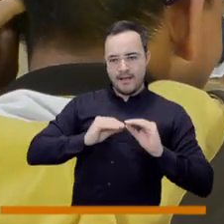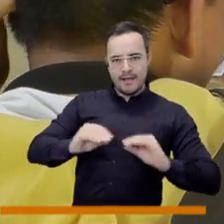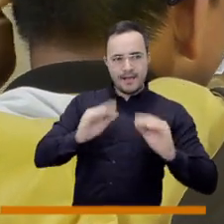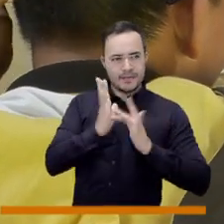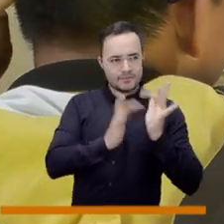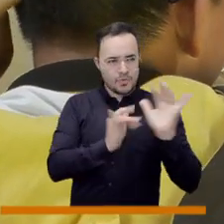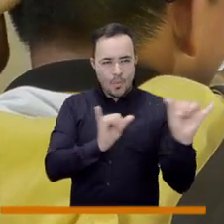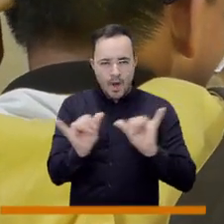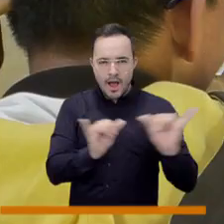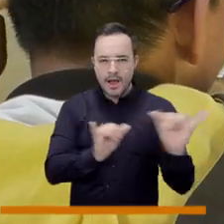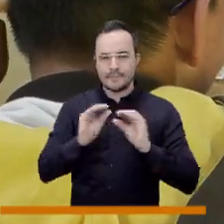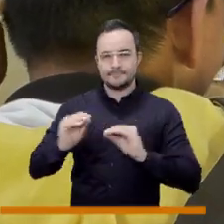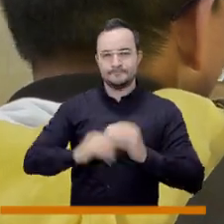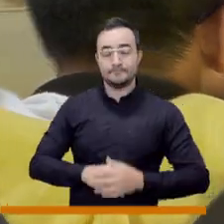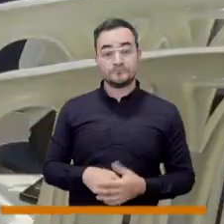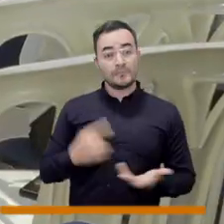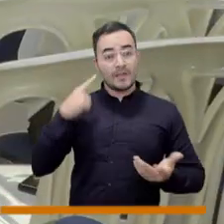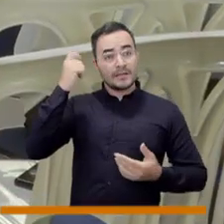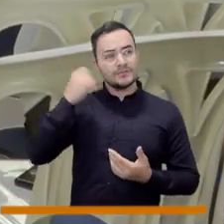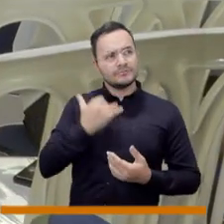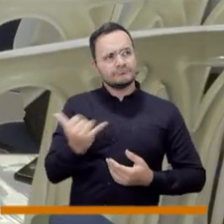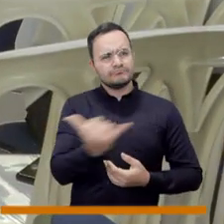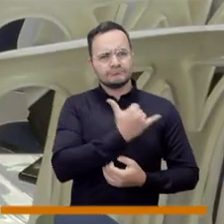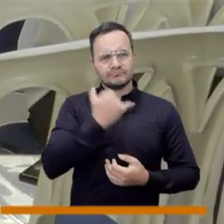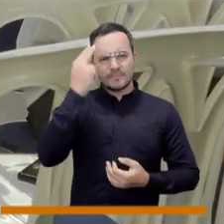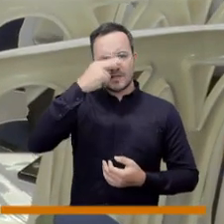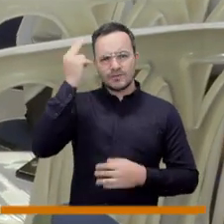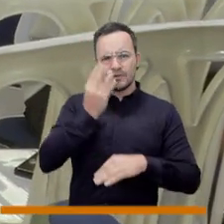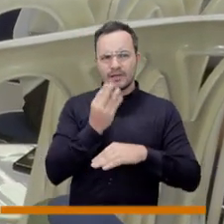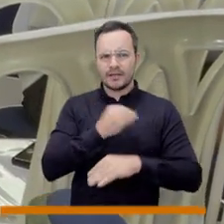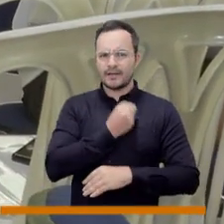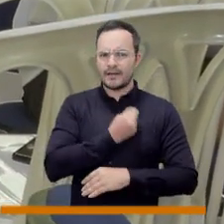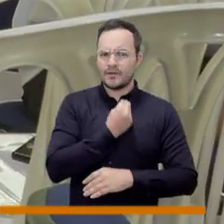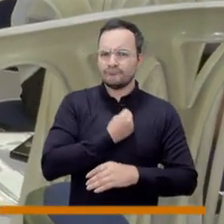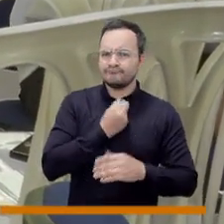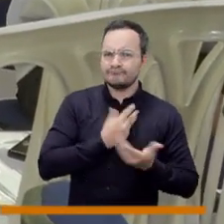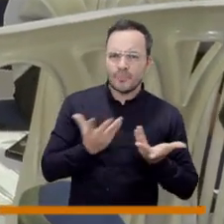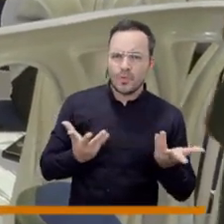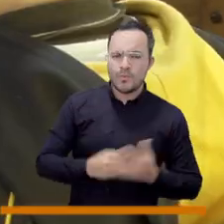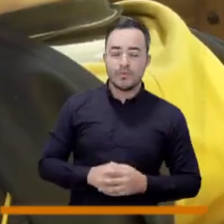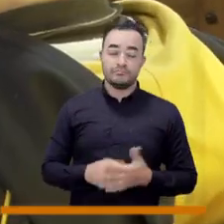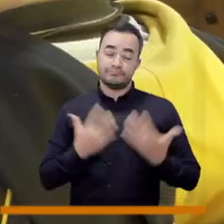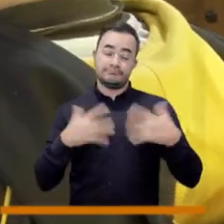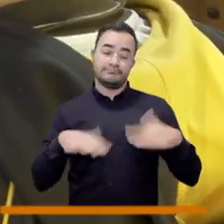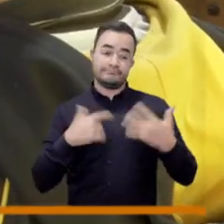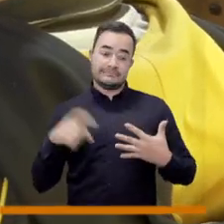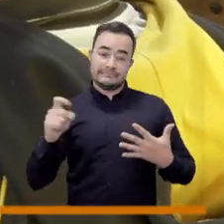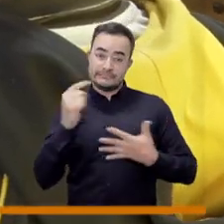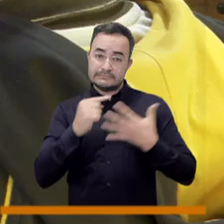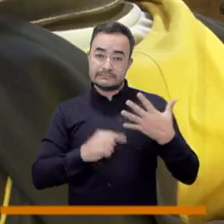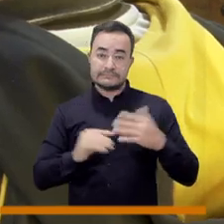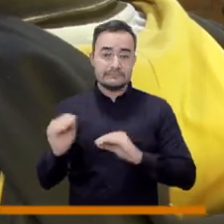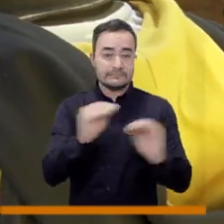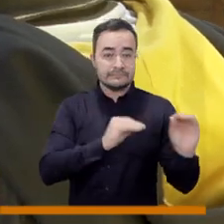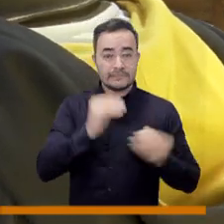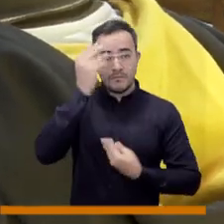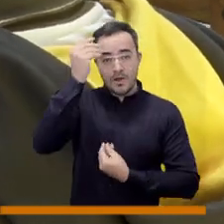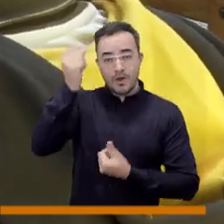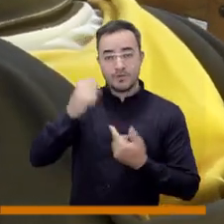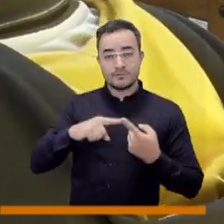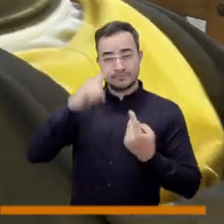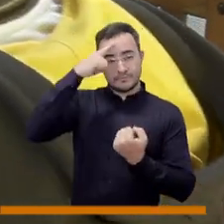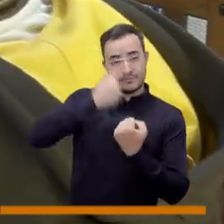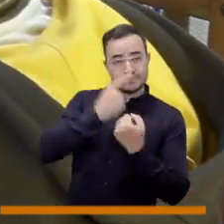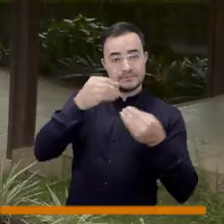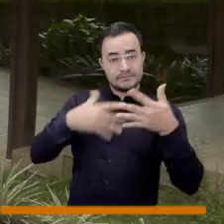¿qué retos tiene la educación católica en estos tiempos? Hay una necesidad de valores, de principios, de volver otra